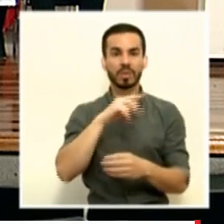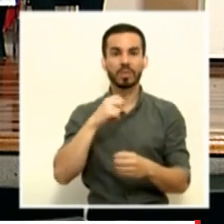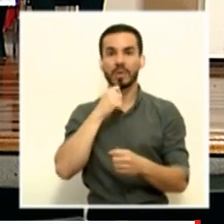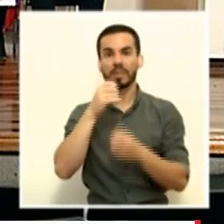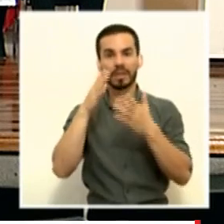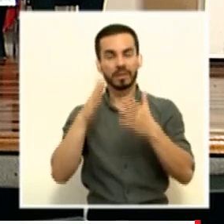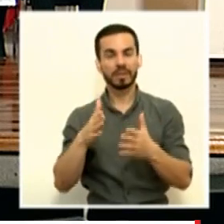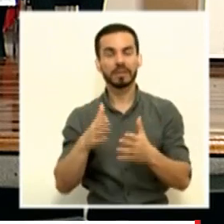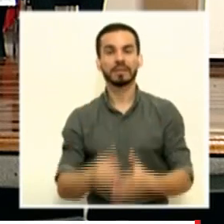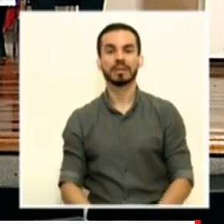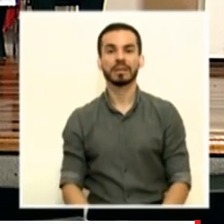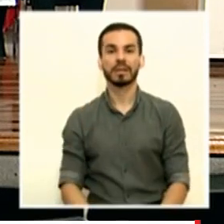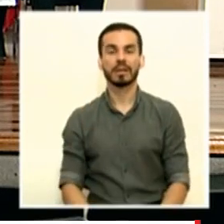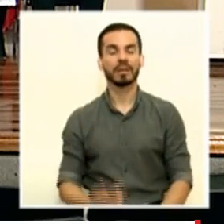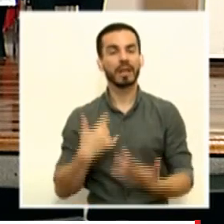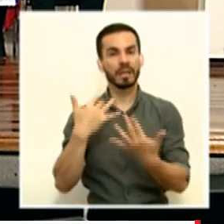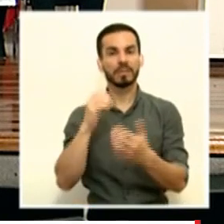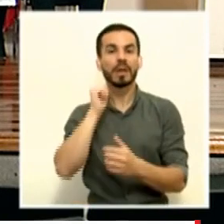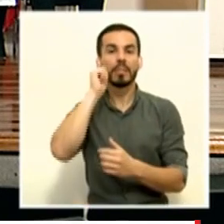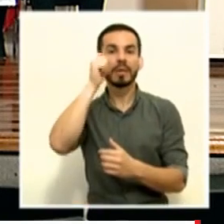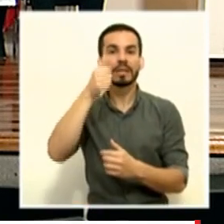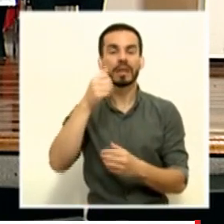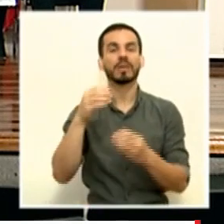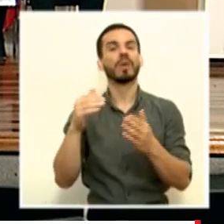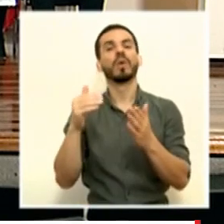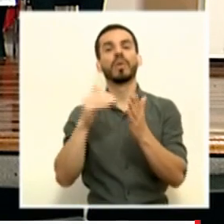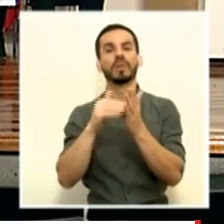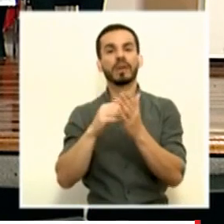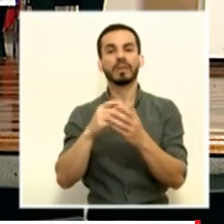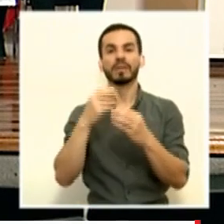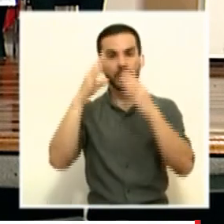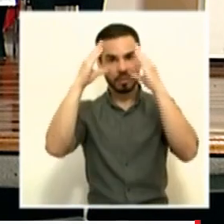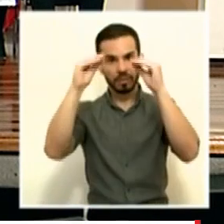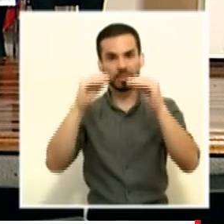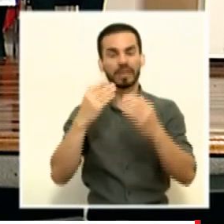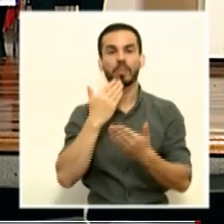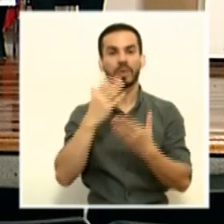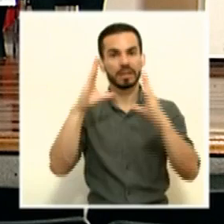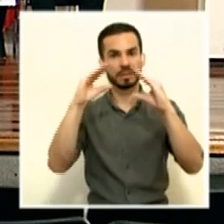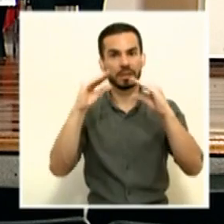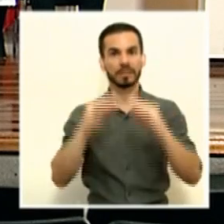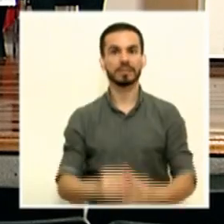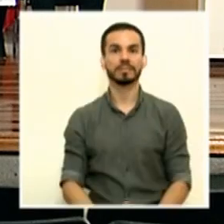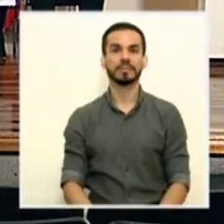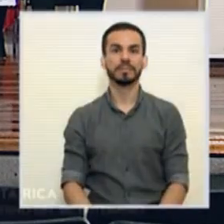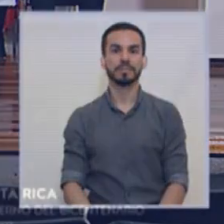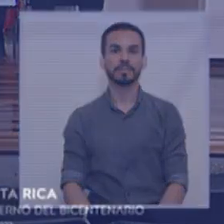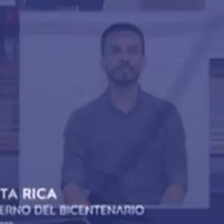acompañaron. Los esperamos el día de mañana con otro reporte. Buenas tardes.